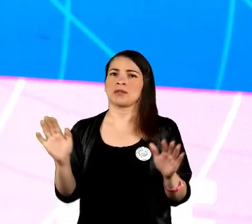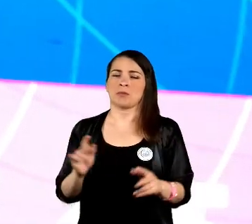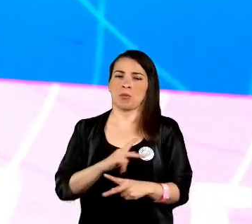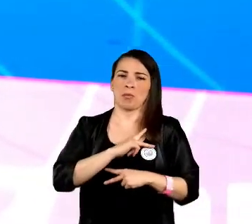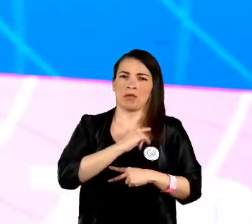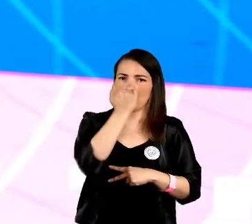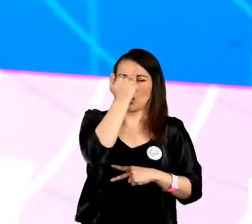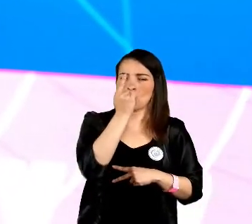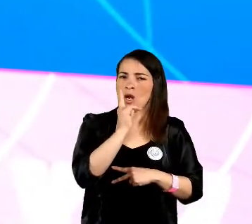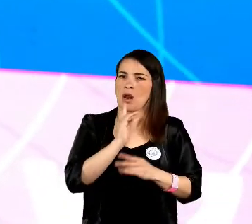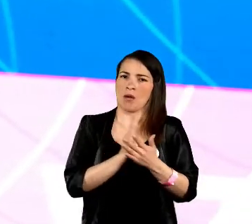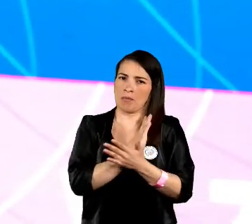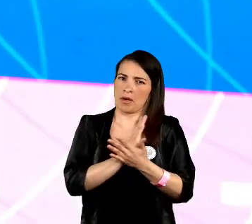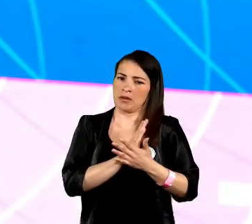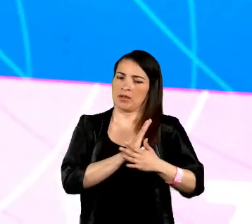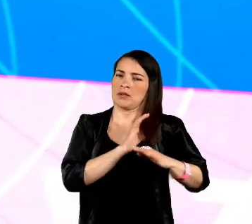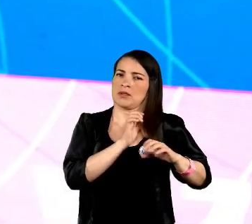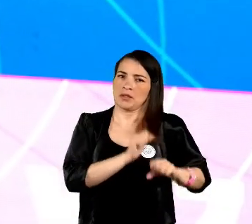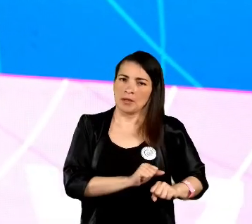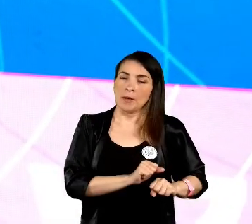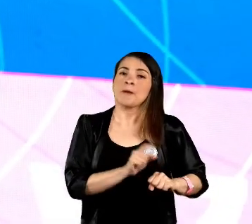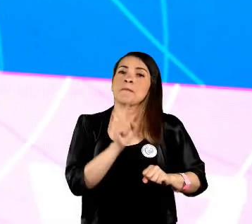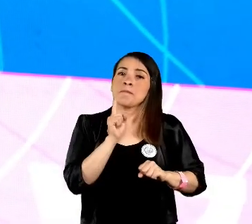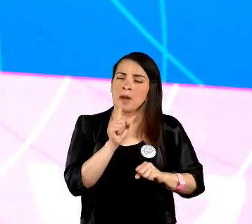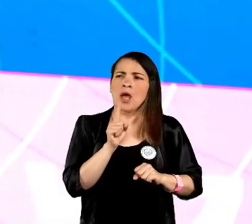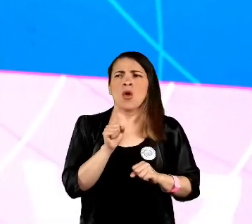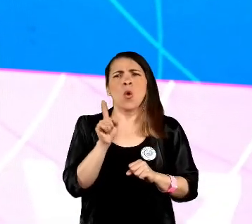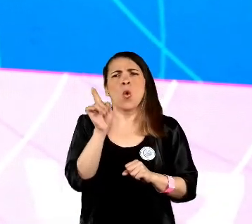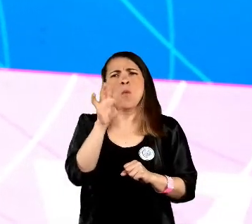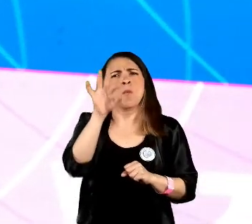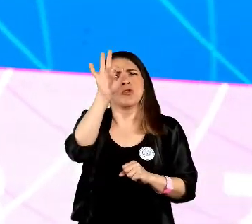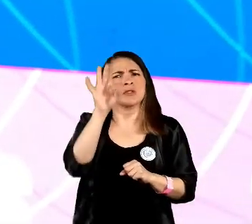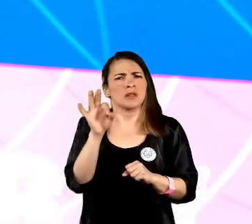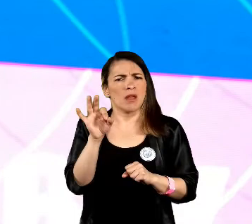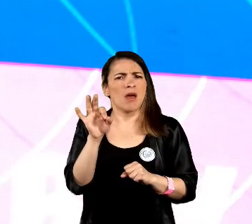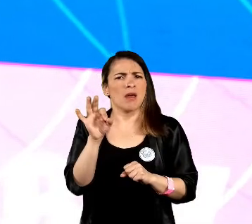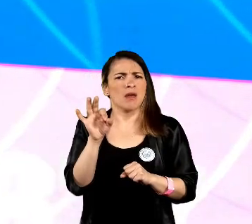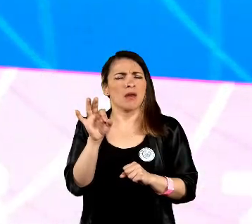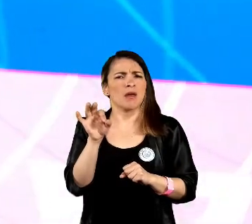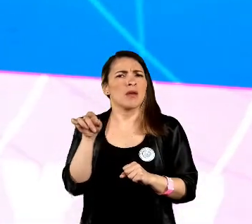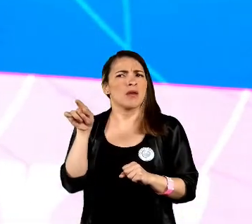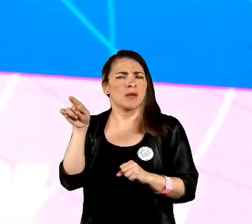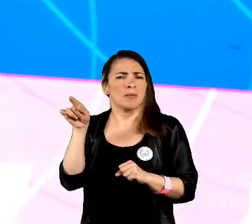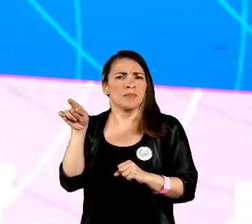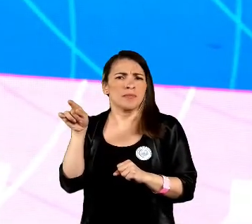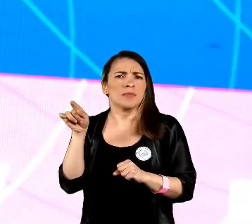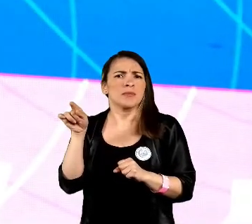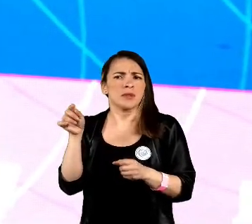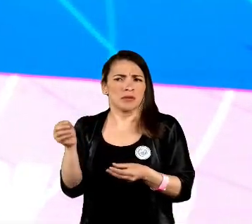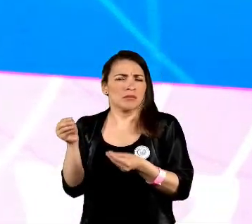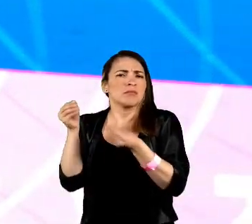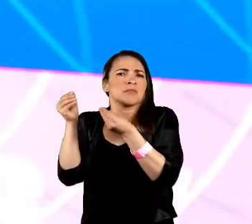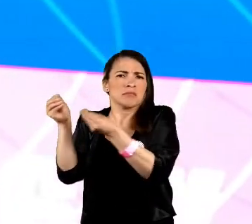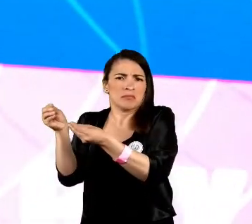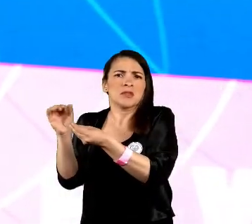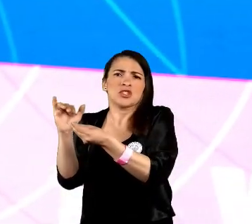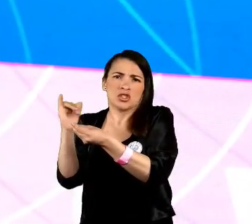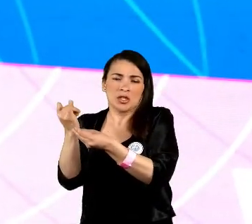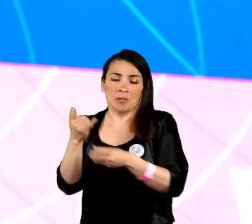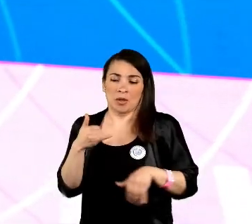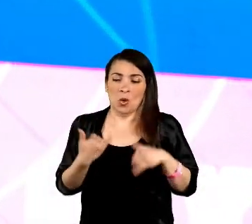y uno cede un porcentaje de los del revenue que va a tener ese ese